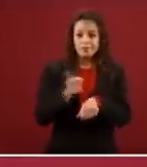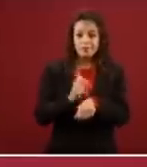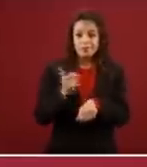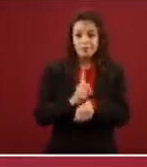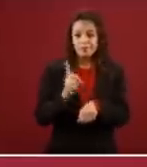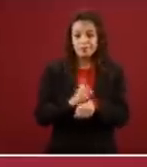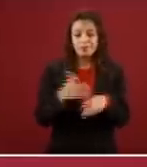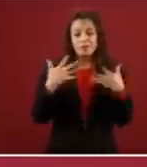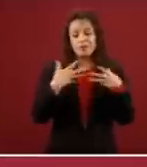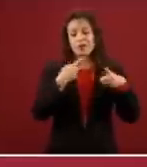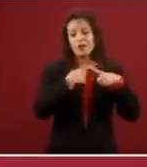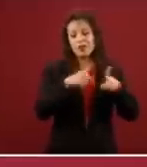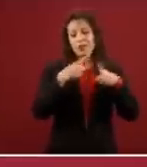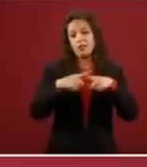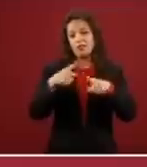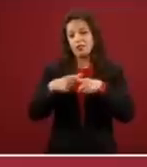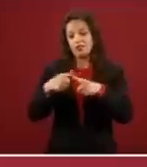tenemos